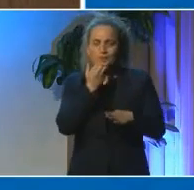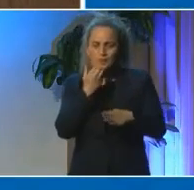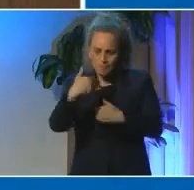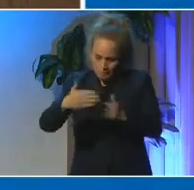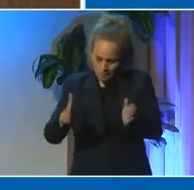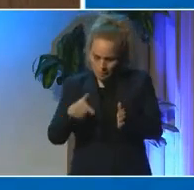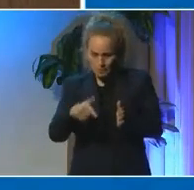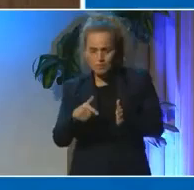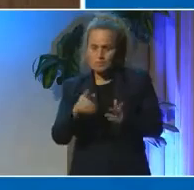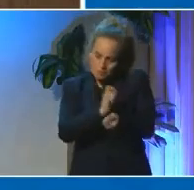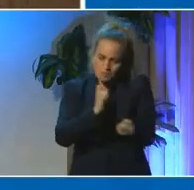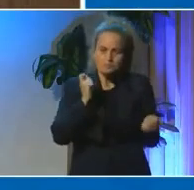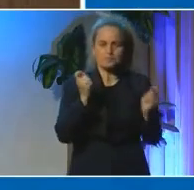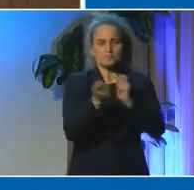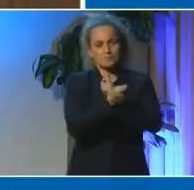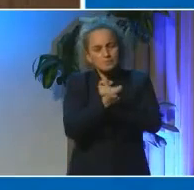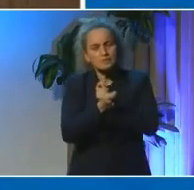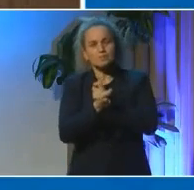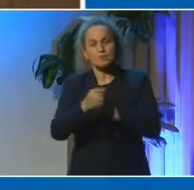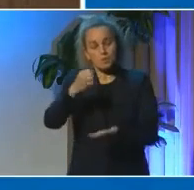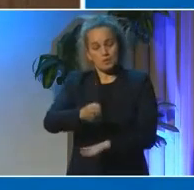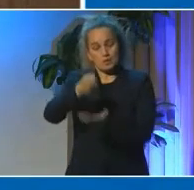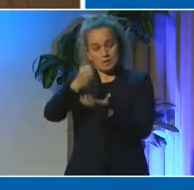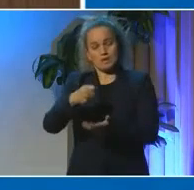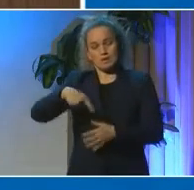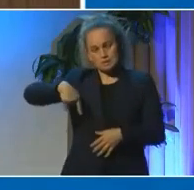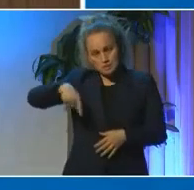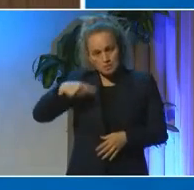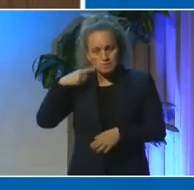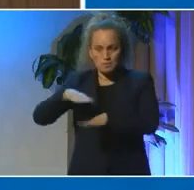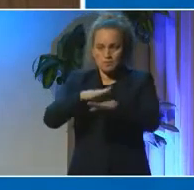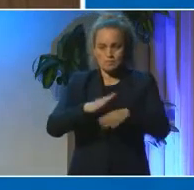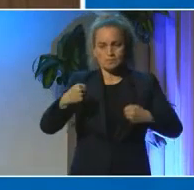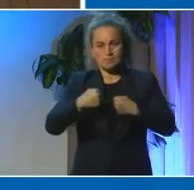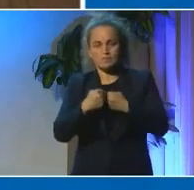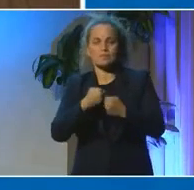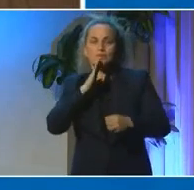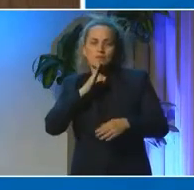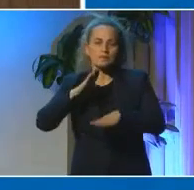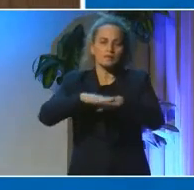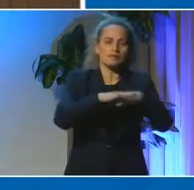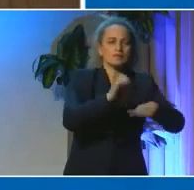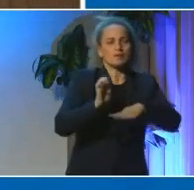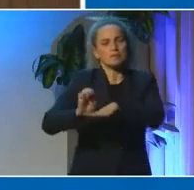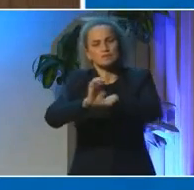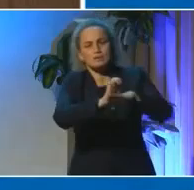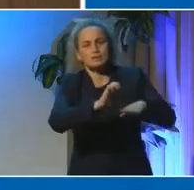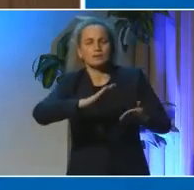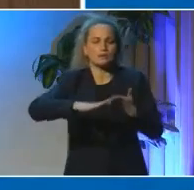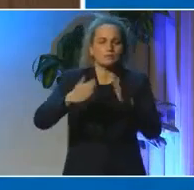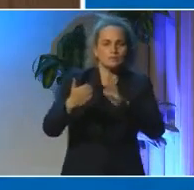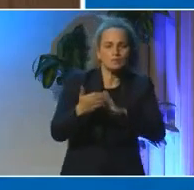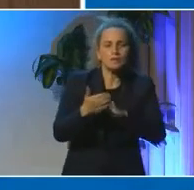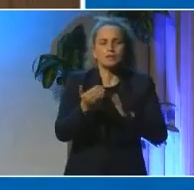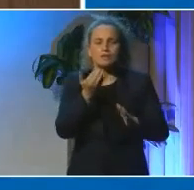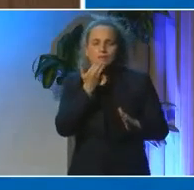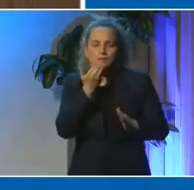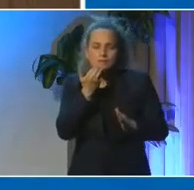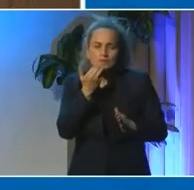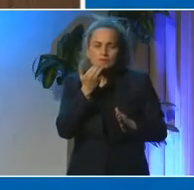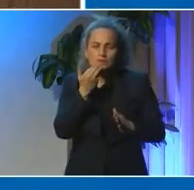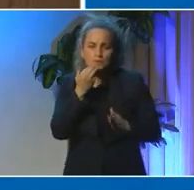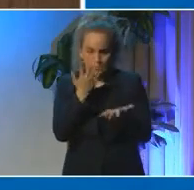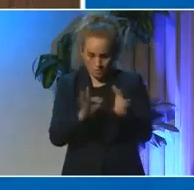resuidos y los volvemos kits escolares articulándolos incluso con con colectivos de de de fabricación para